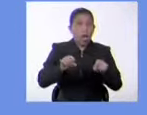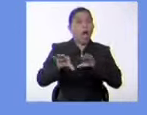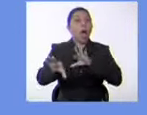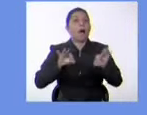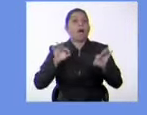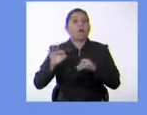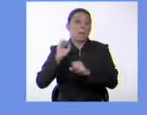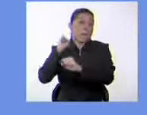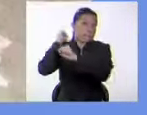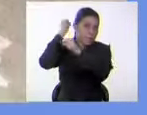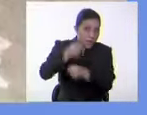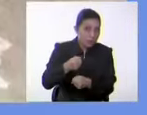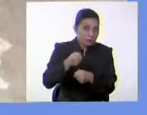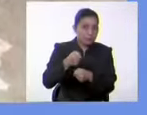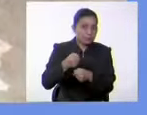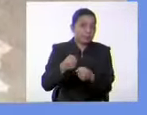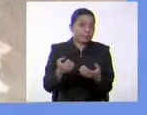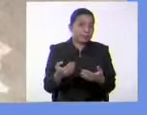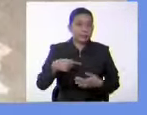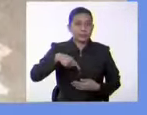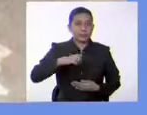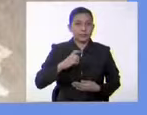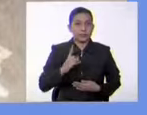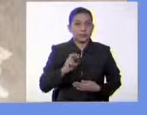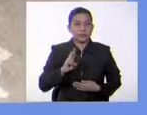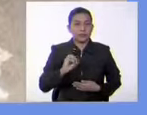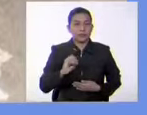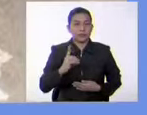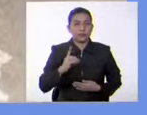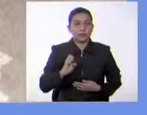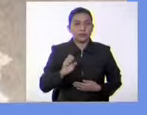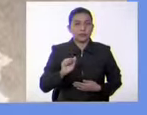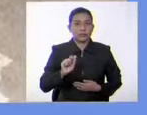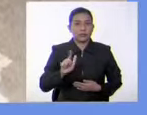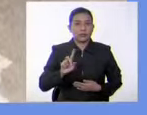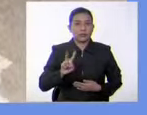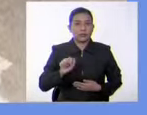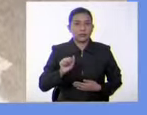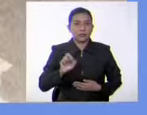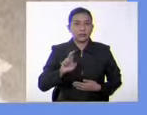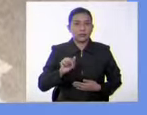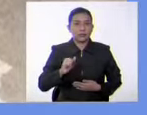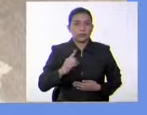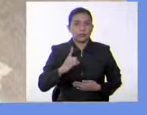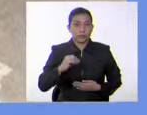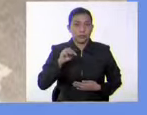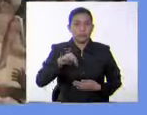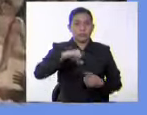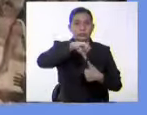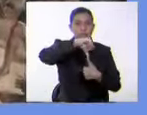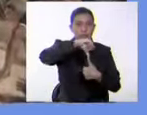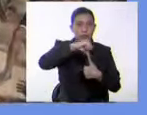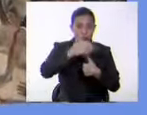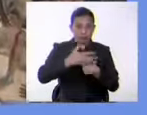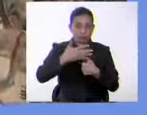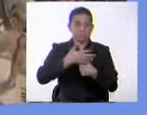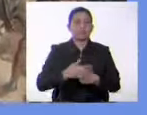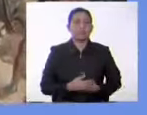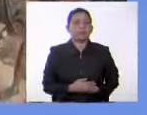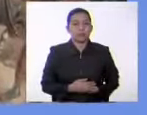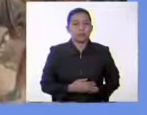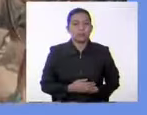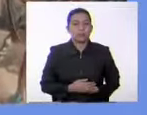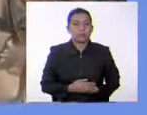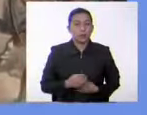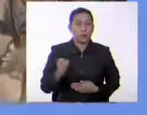son descritos. Tenemos a Pedro de Alvarado en la parte de Centroamérica, ¿verdad? En Nueva España o